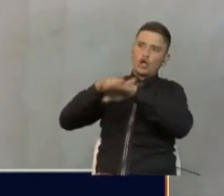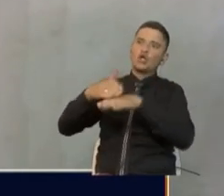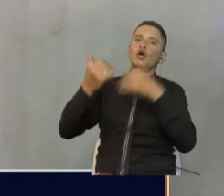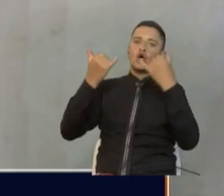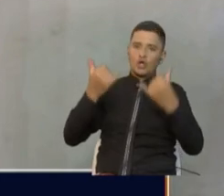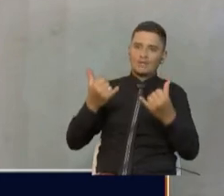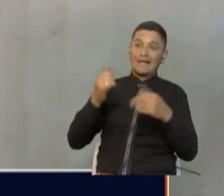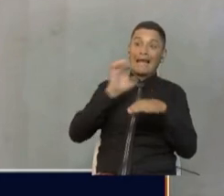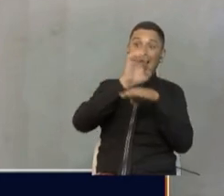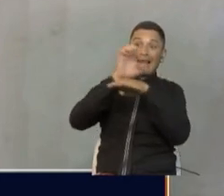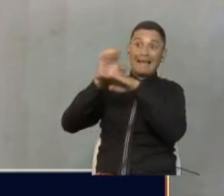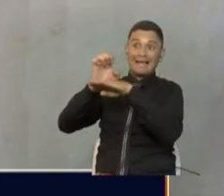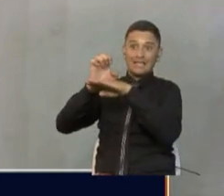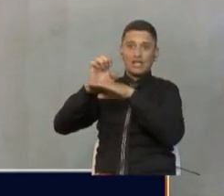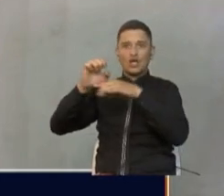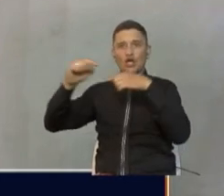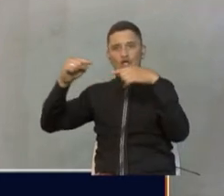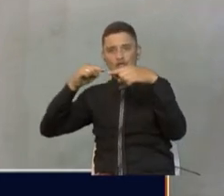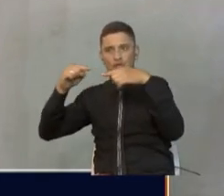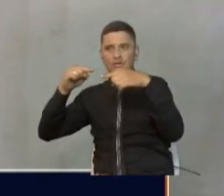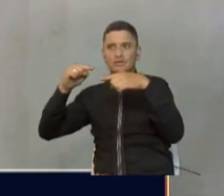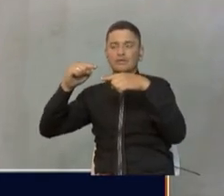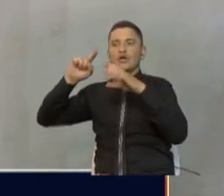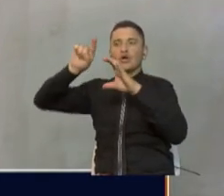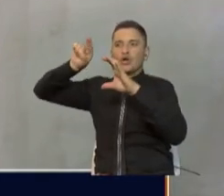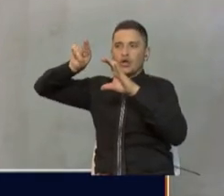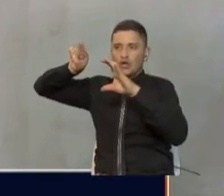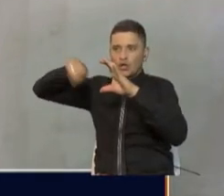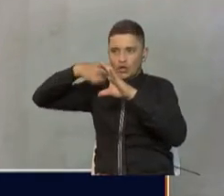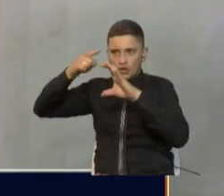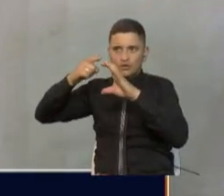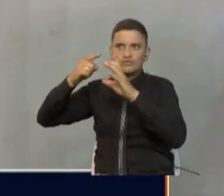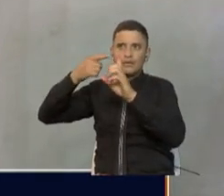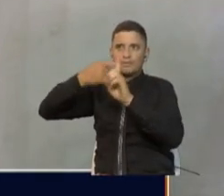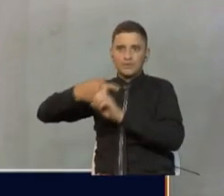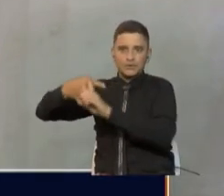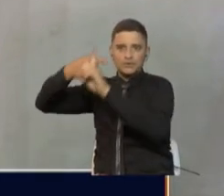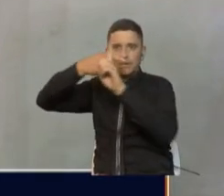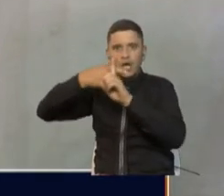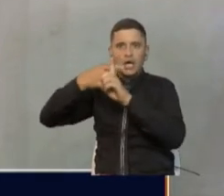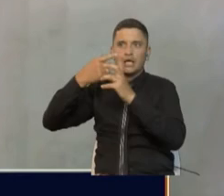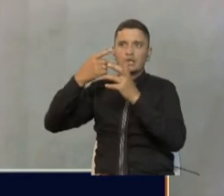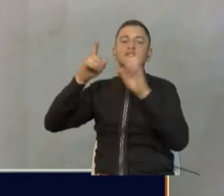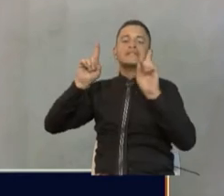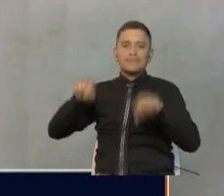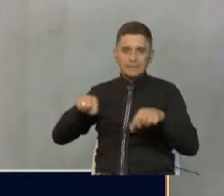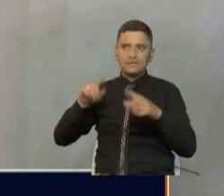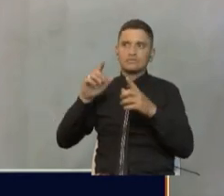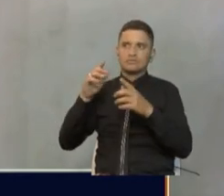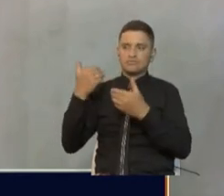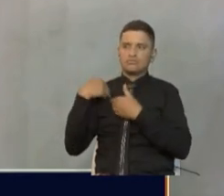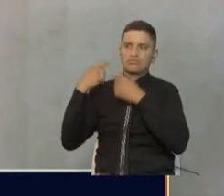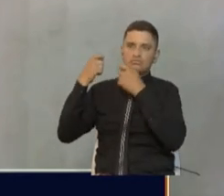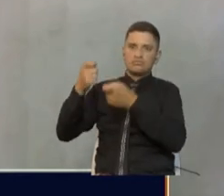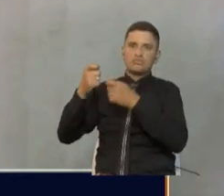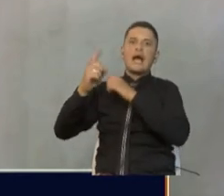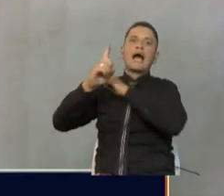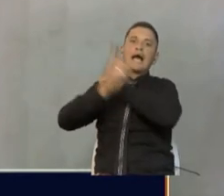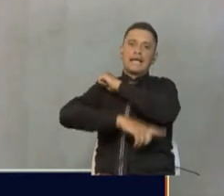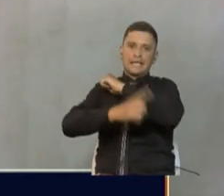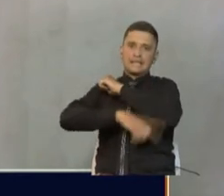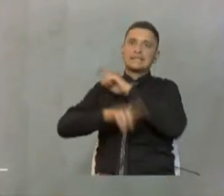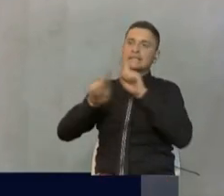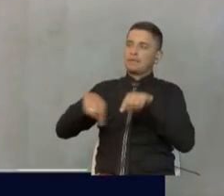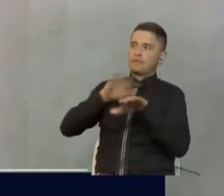de control, Contraloría, Procuraduría, pero también los encargados del abordaje de lo penal